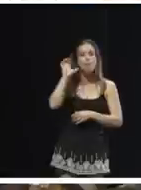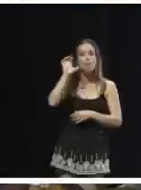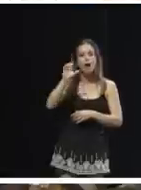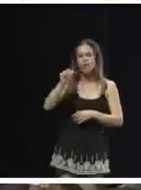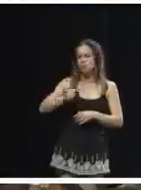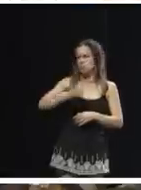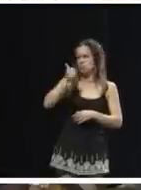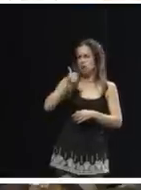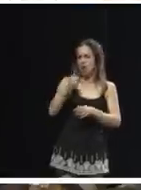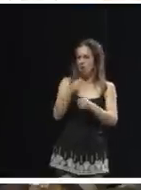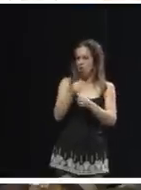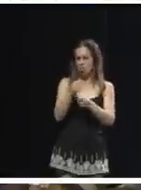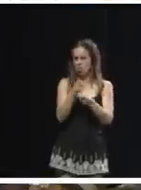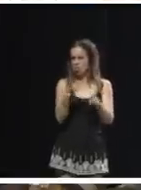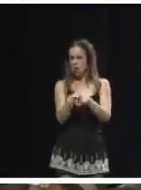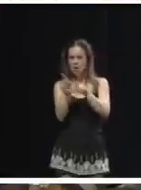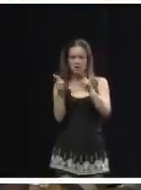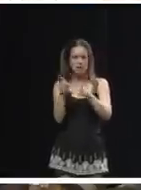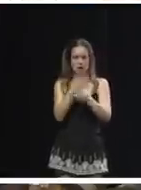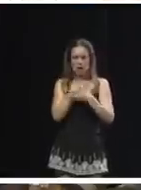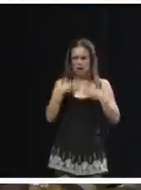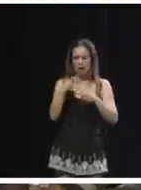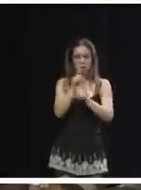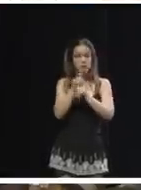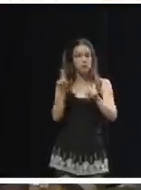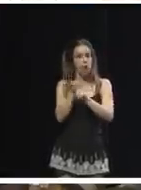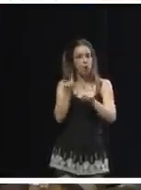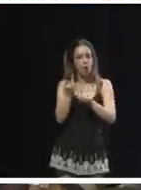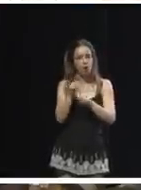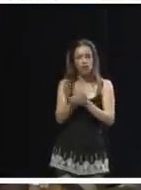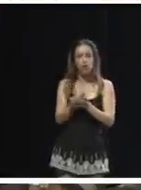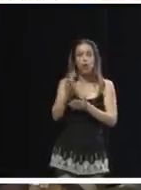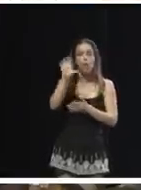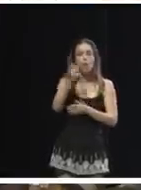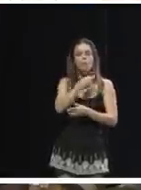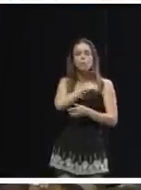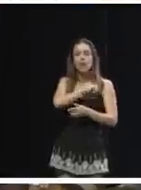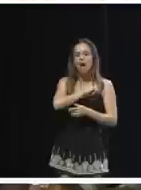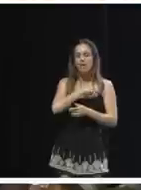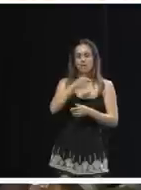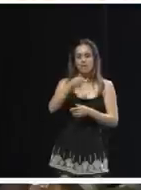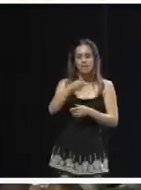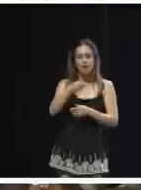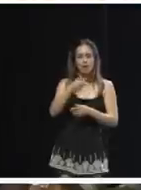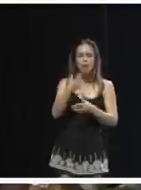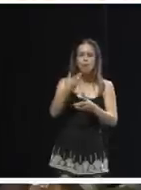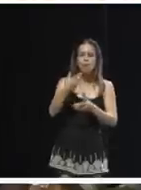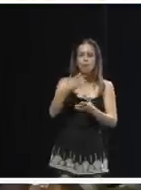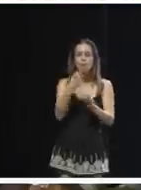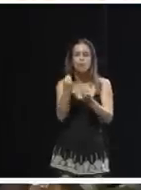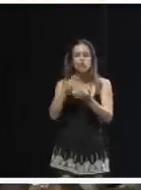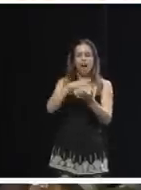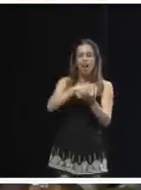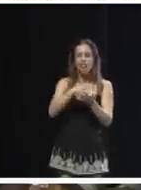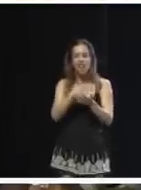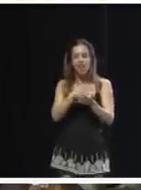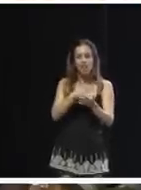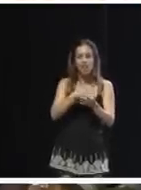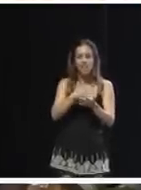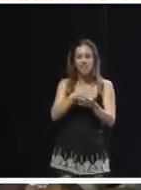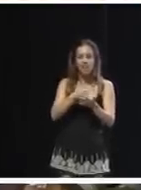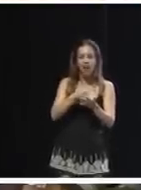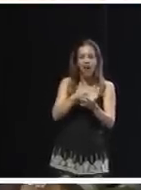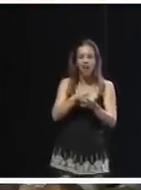más en Europa. Es un país que tiene muchísimas fragilidades frente a la